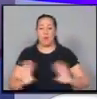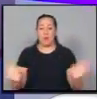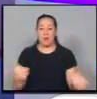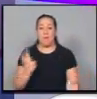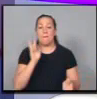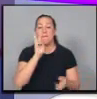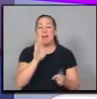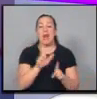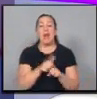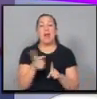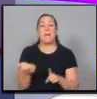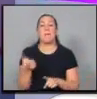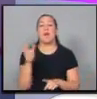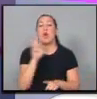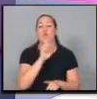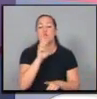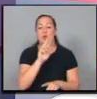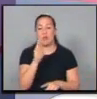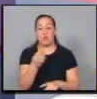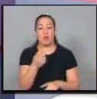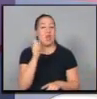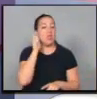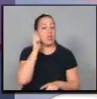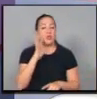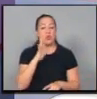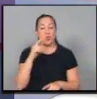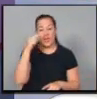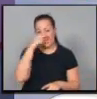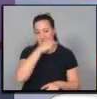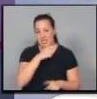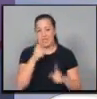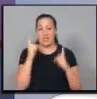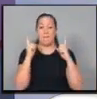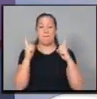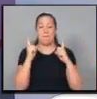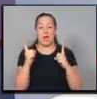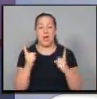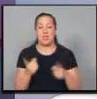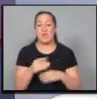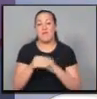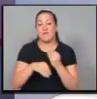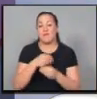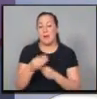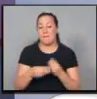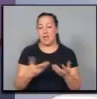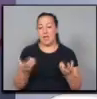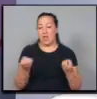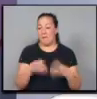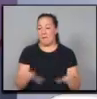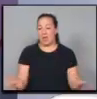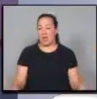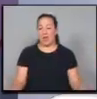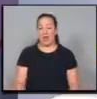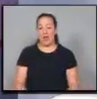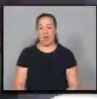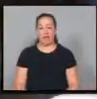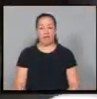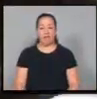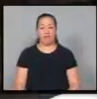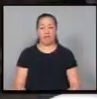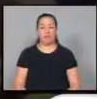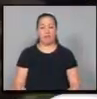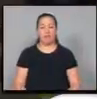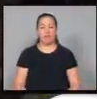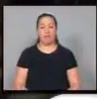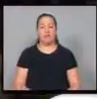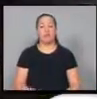la hermana de la mujer que murió. 57 años, maestra, y con una familia que deja. Me hicieron la